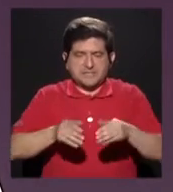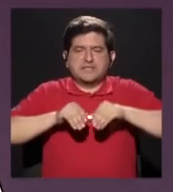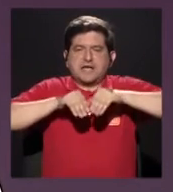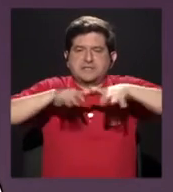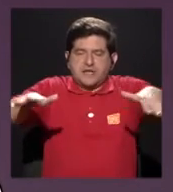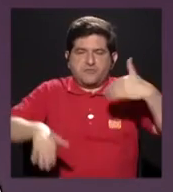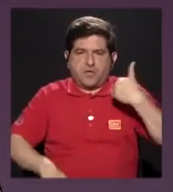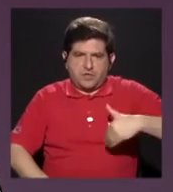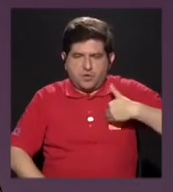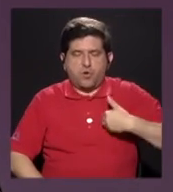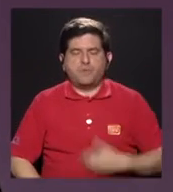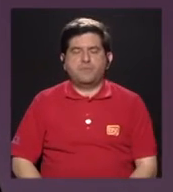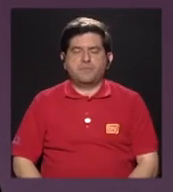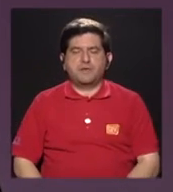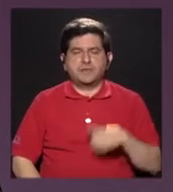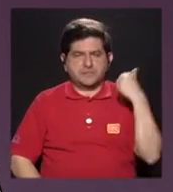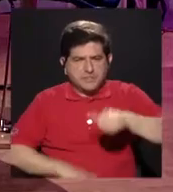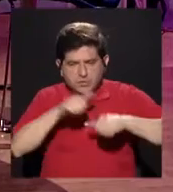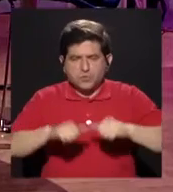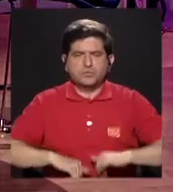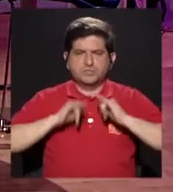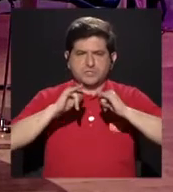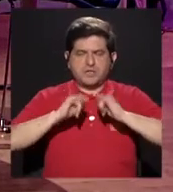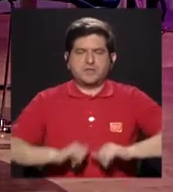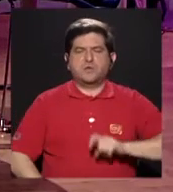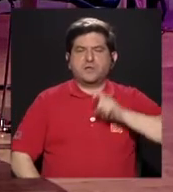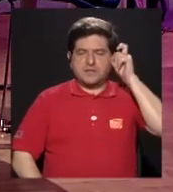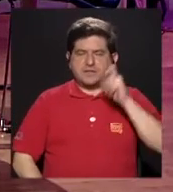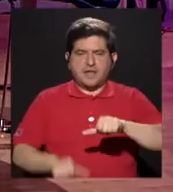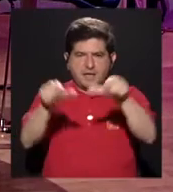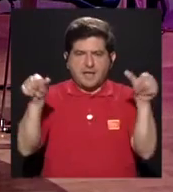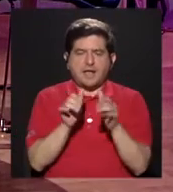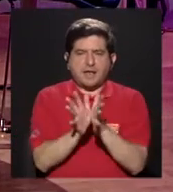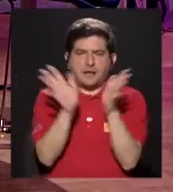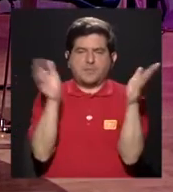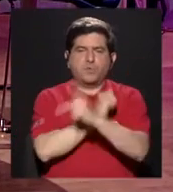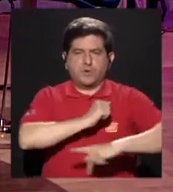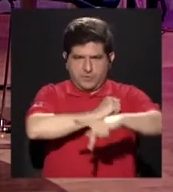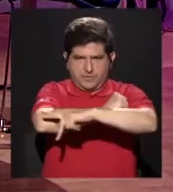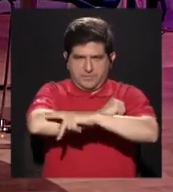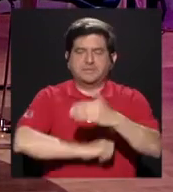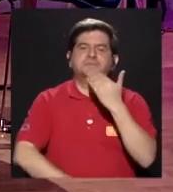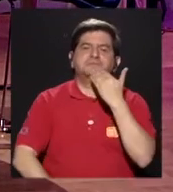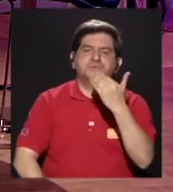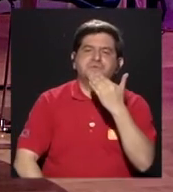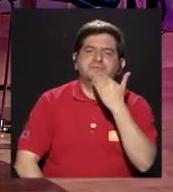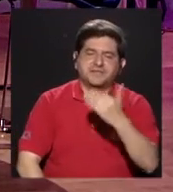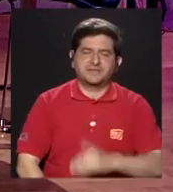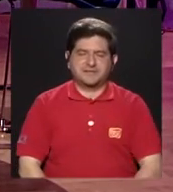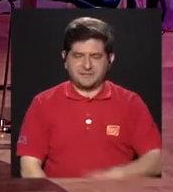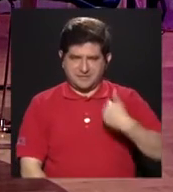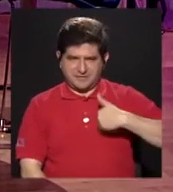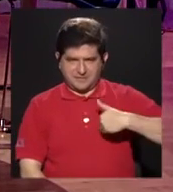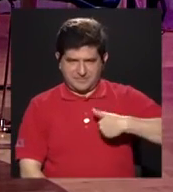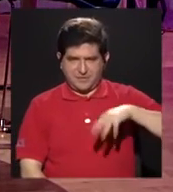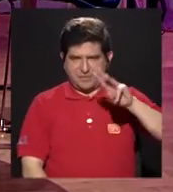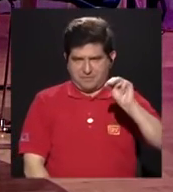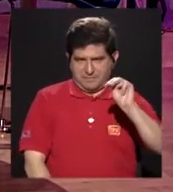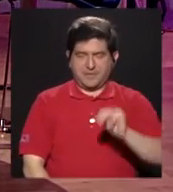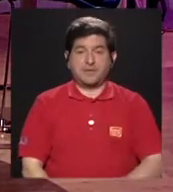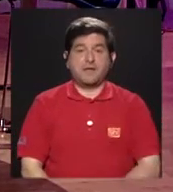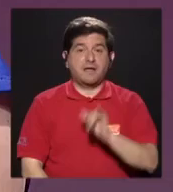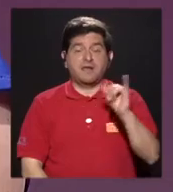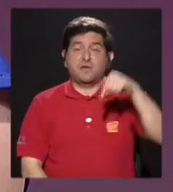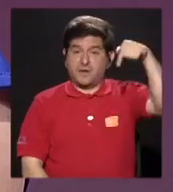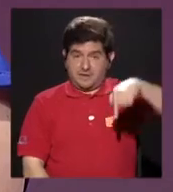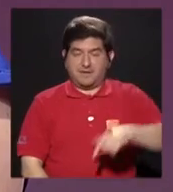redes de hombres por la igualdad de género en el sector público de nuestro país gracias don marco y también